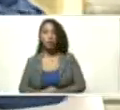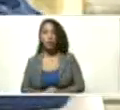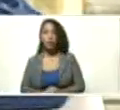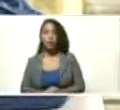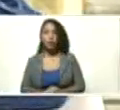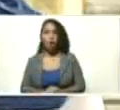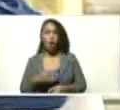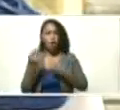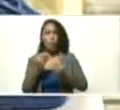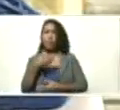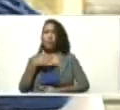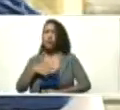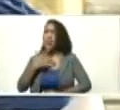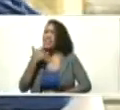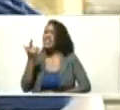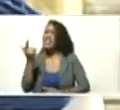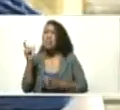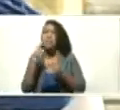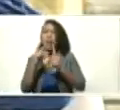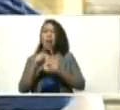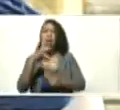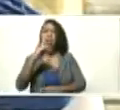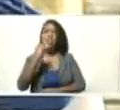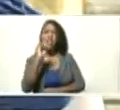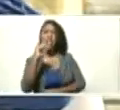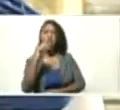¿Cómo se podría decir en esto?